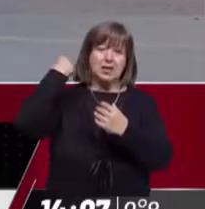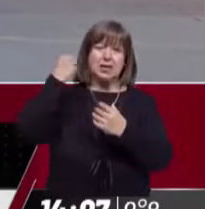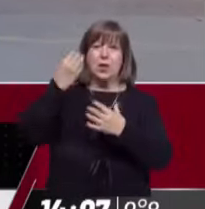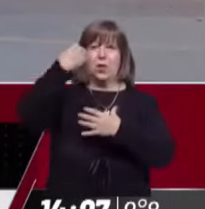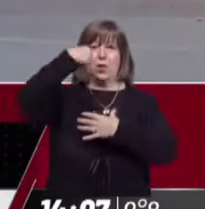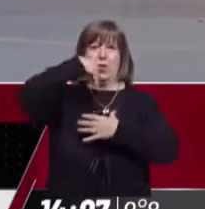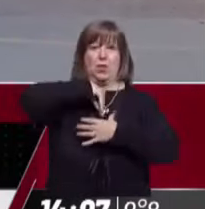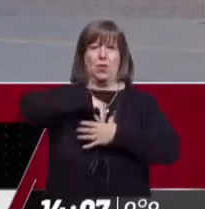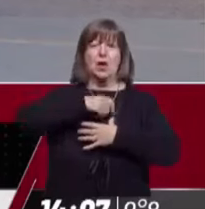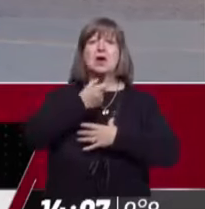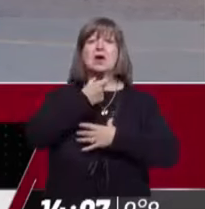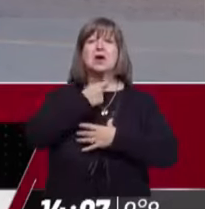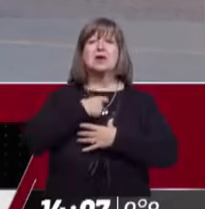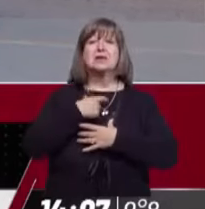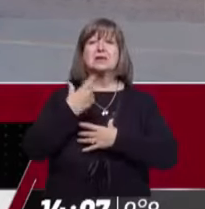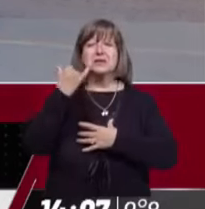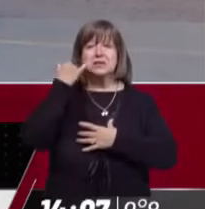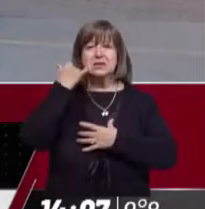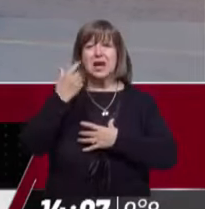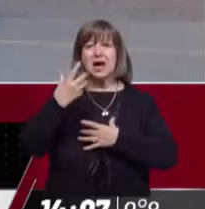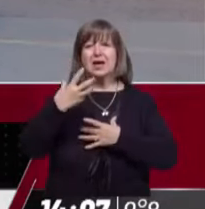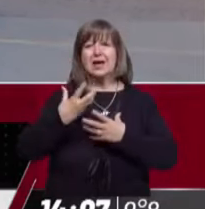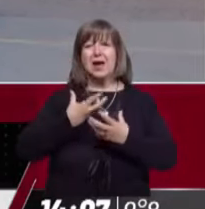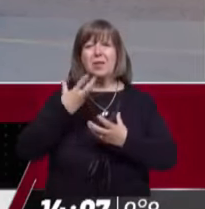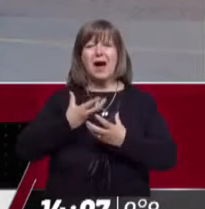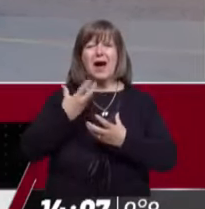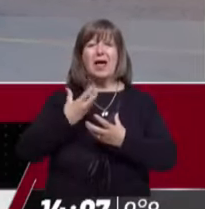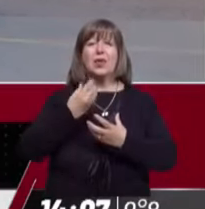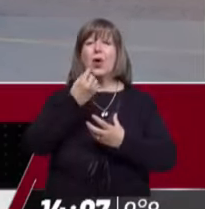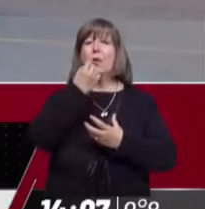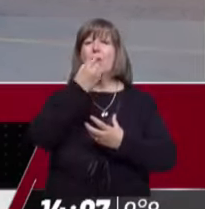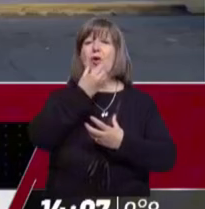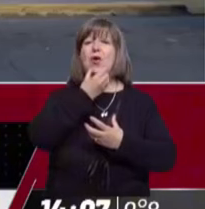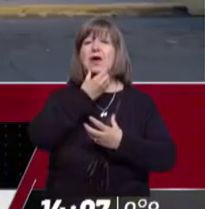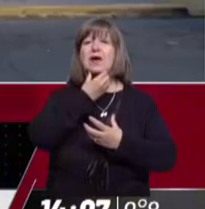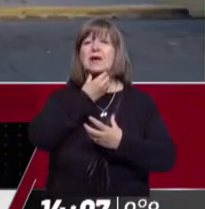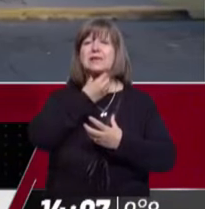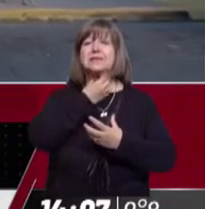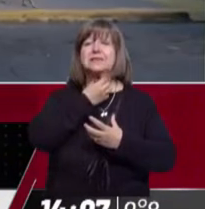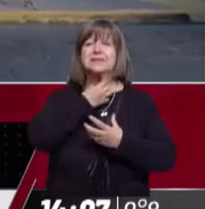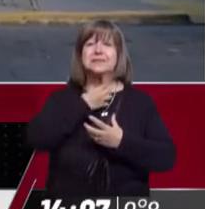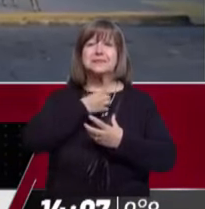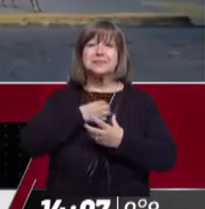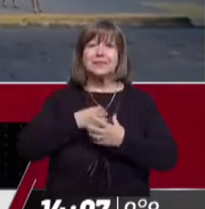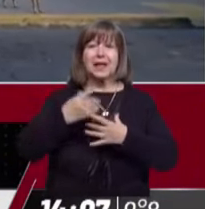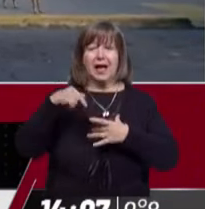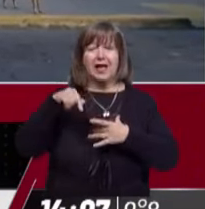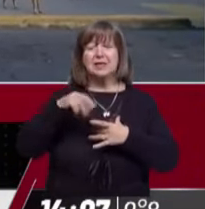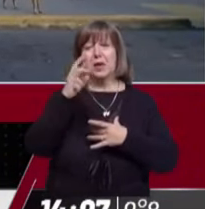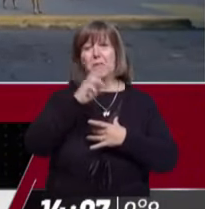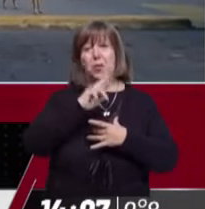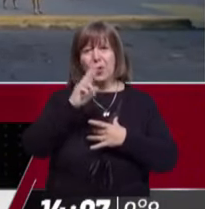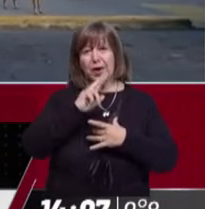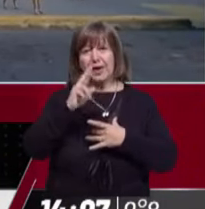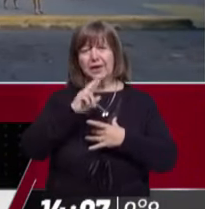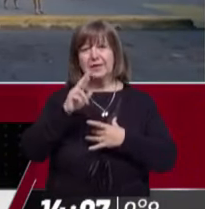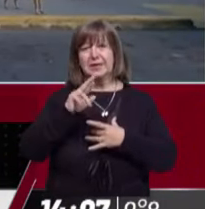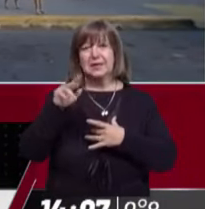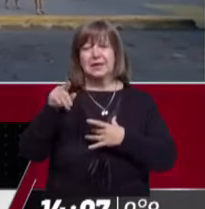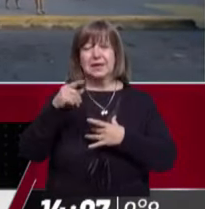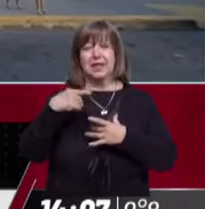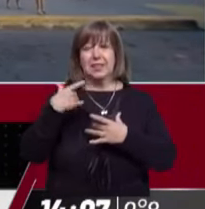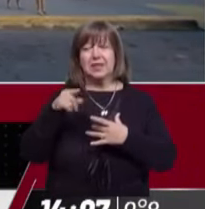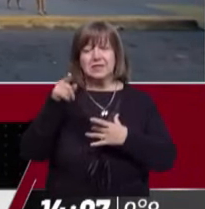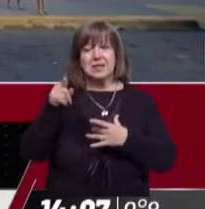donde se constató quemadura extensa desde la boca y vía aérea superior para esta mujer que, repito,